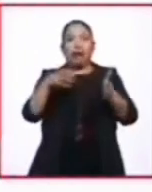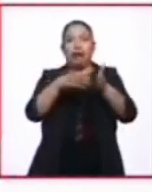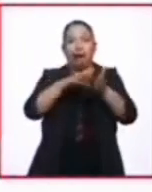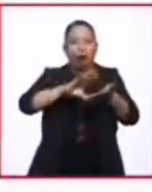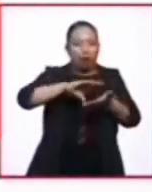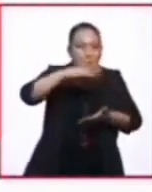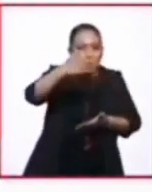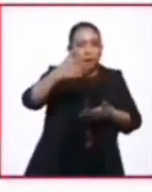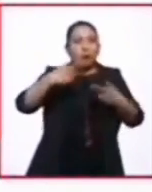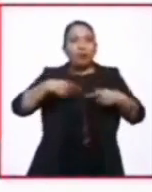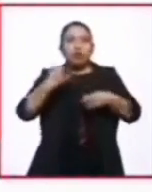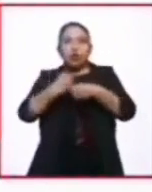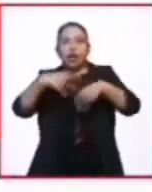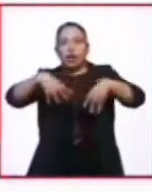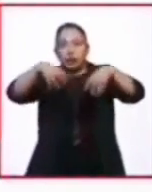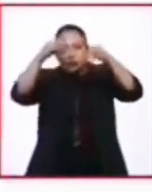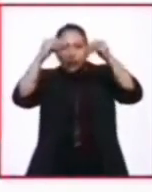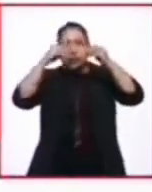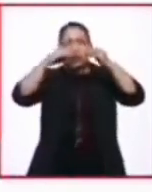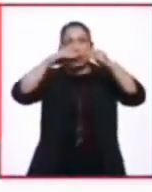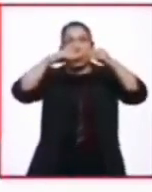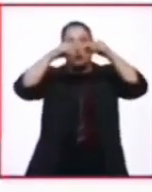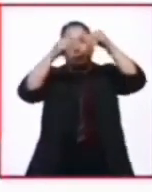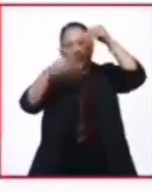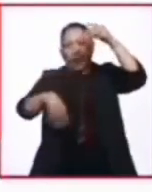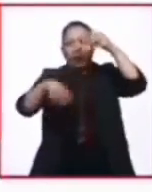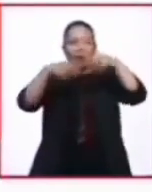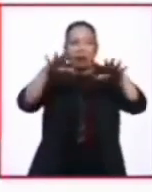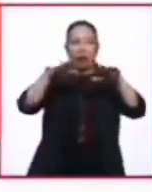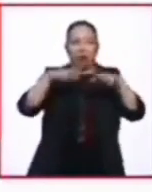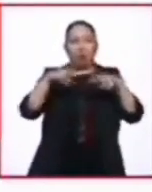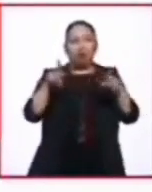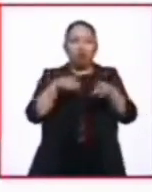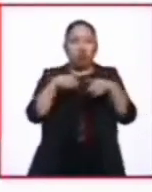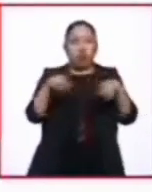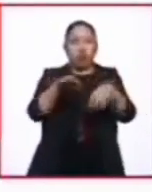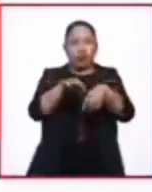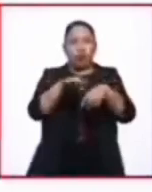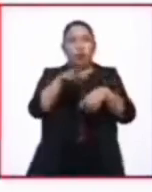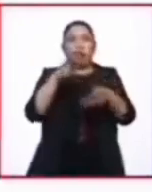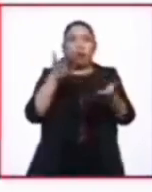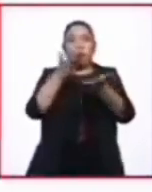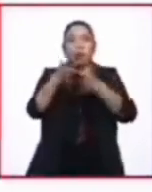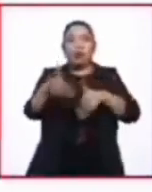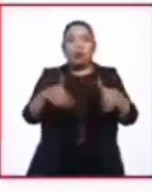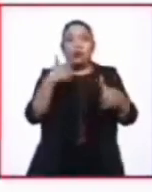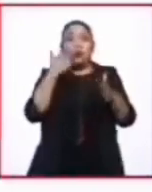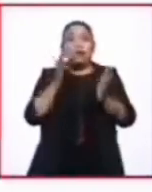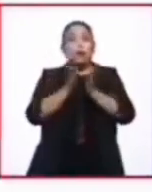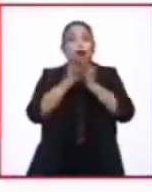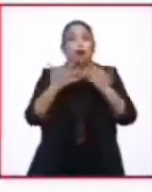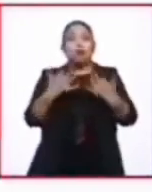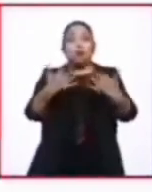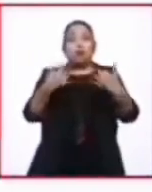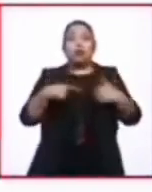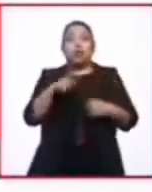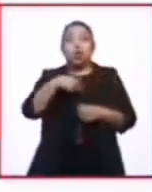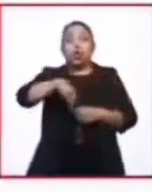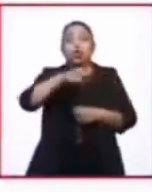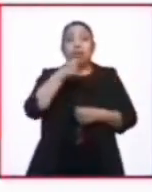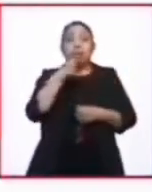de circo, gradas, mantas colgadas como escenografía y música en vivo, la propuesta teatral buscó interactuar con el público